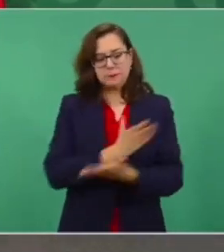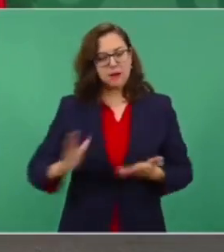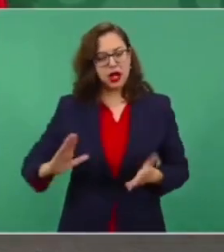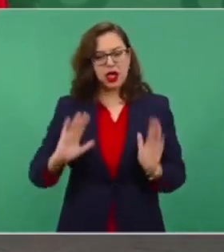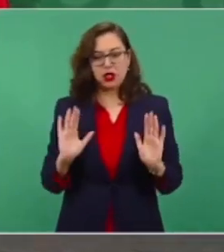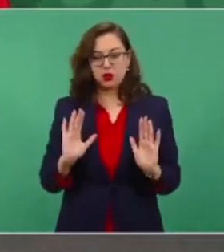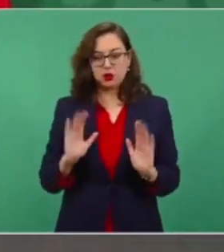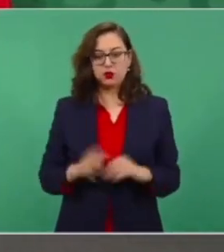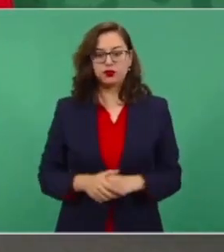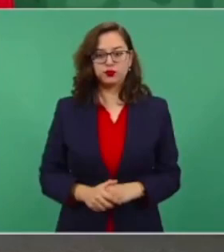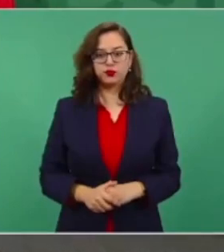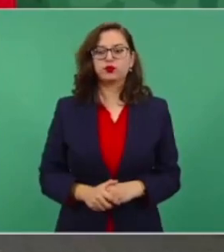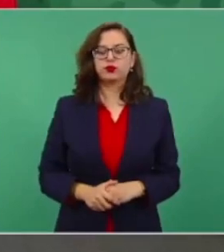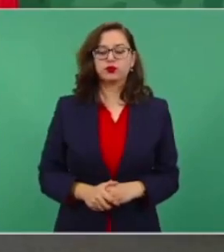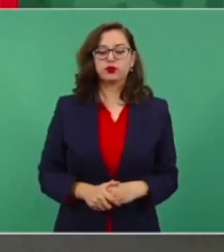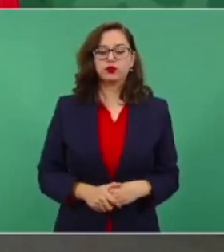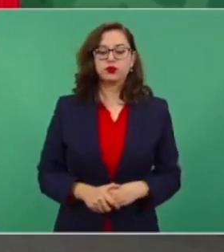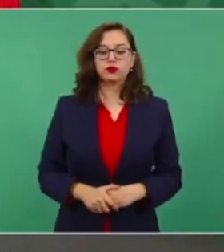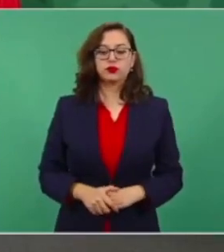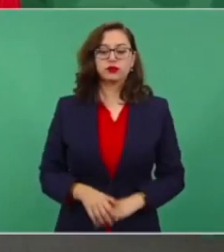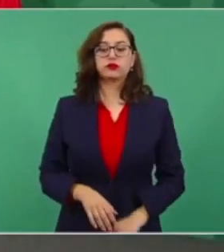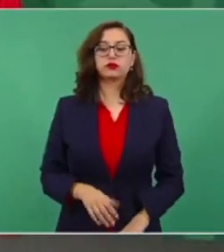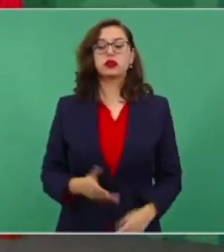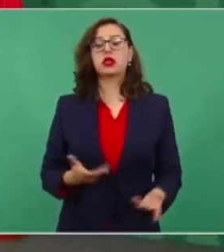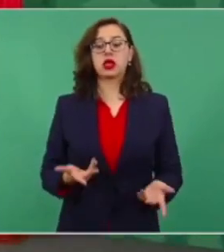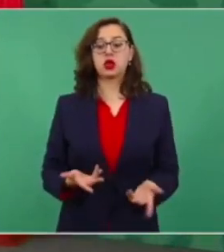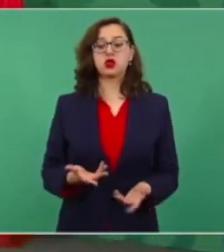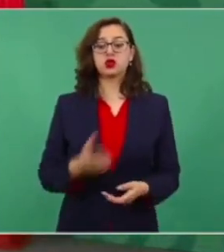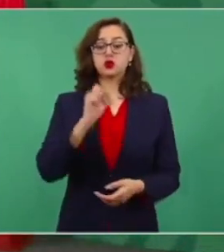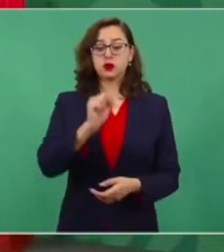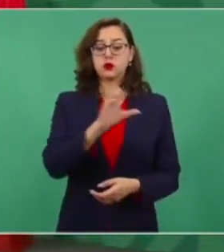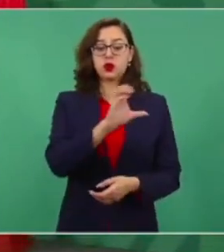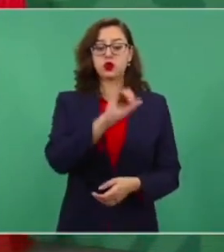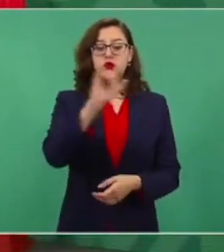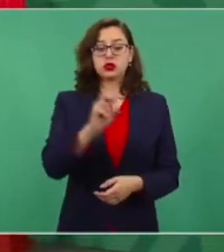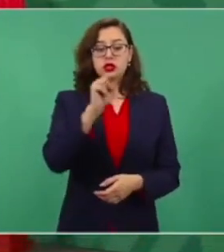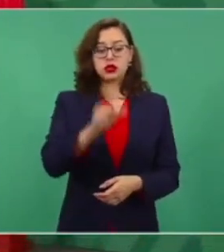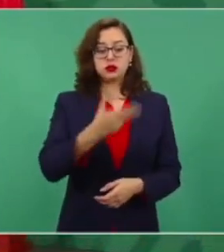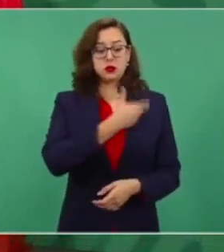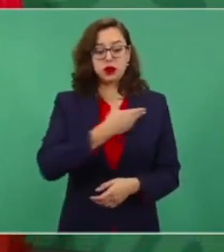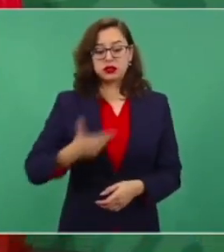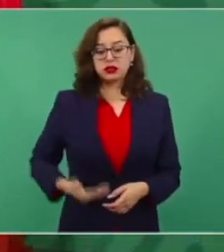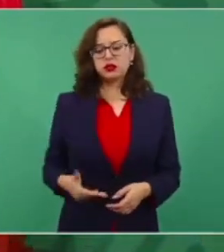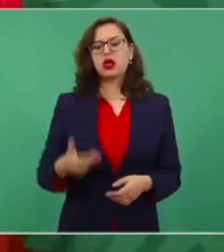Yo sí hablo con el presidente de la Corte y con